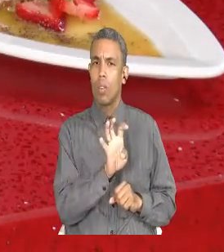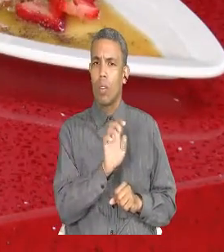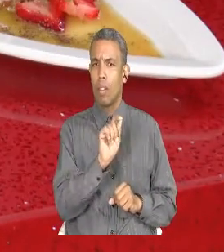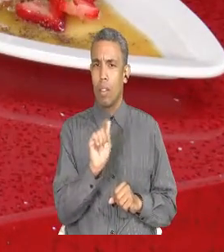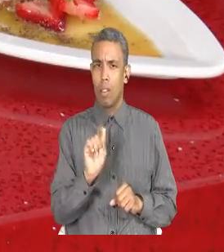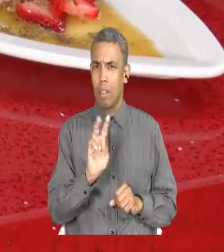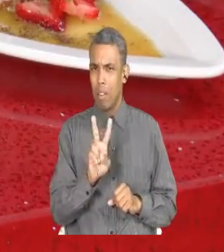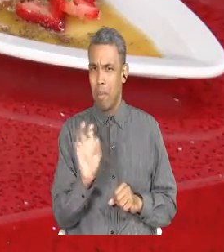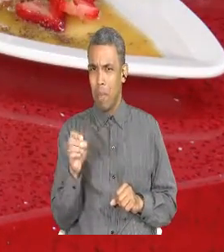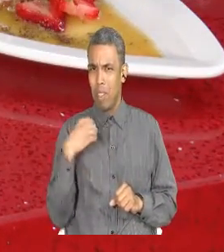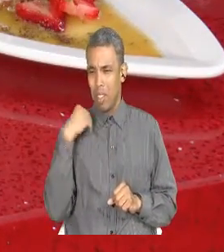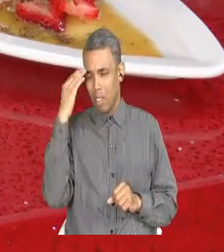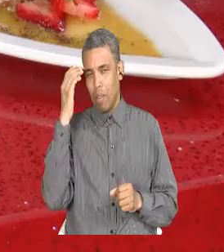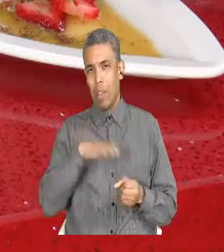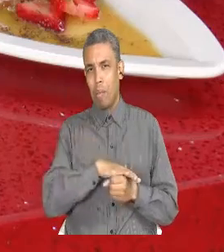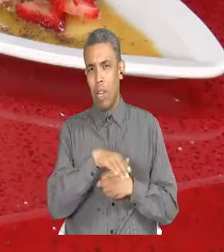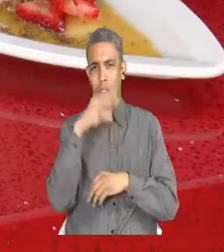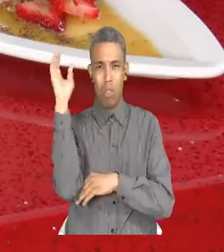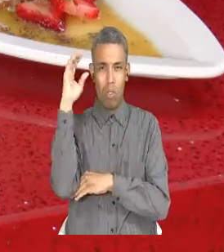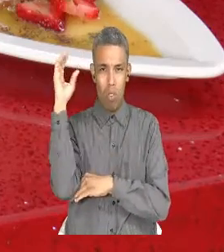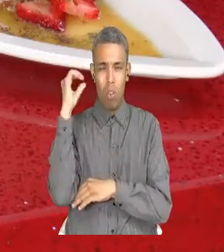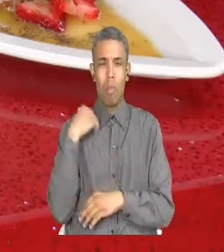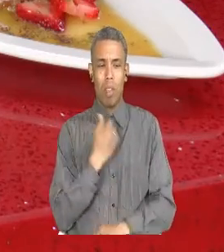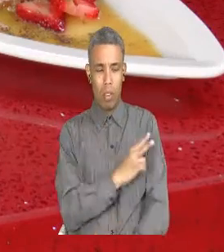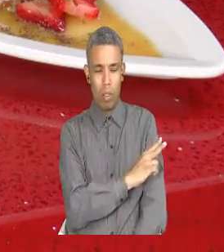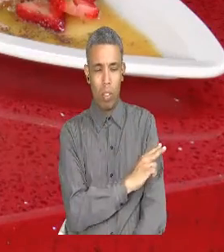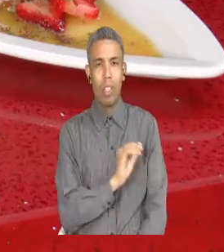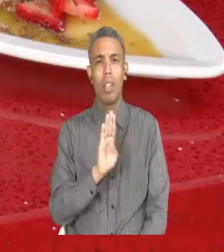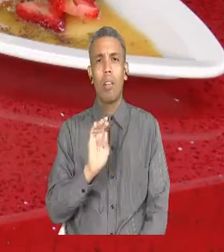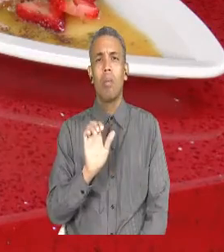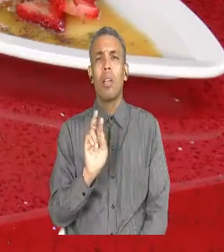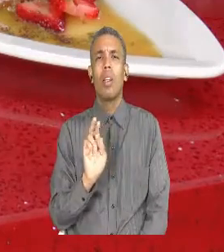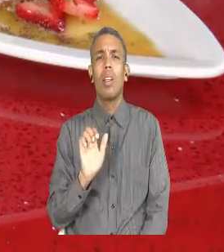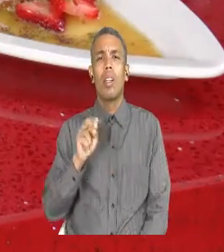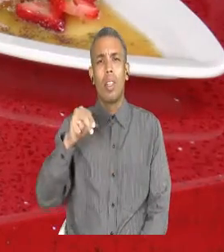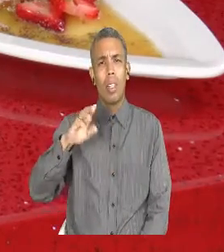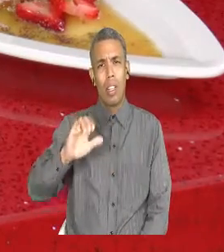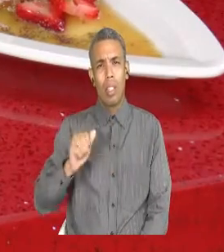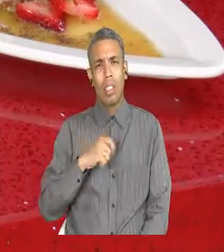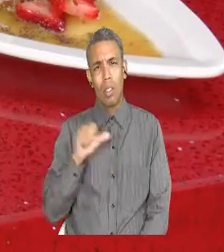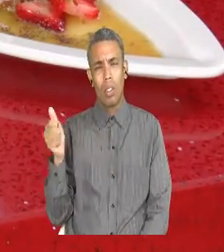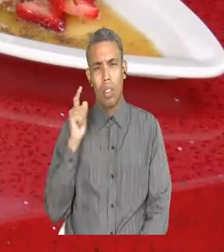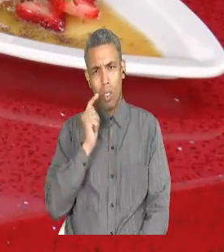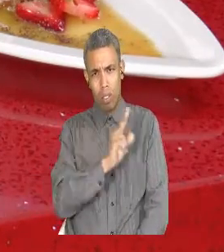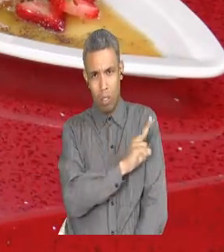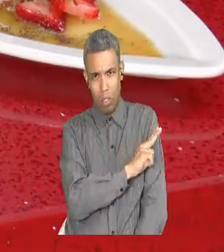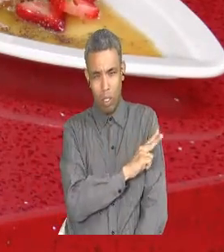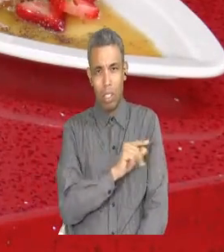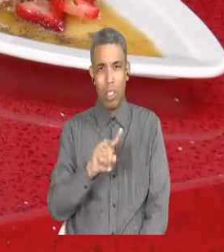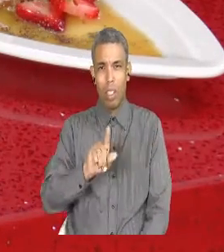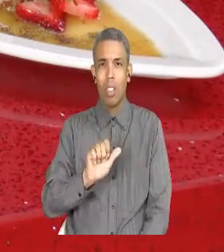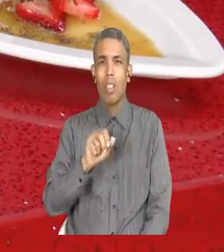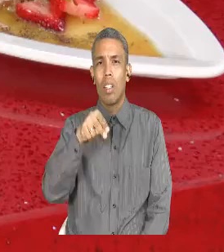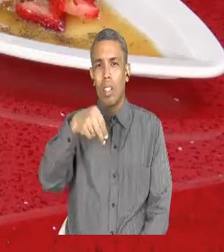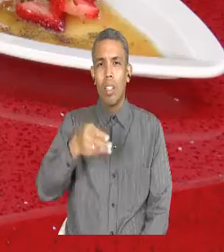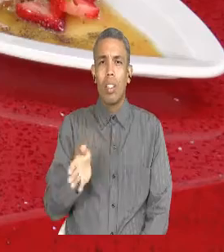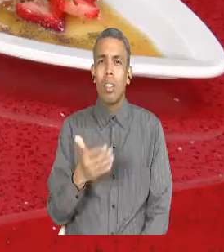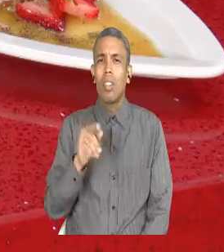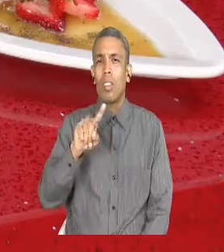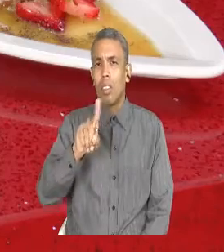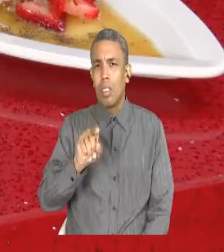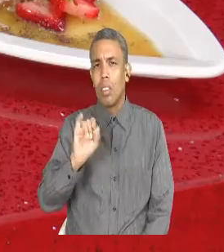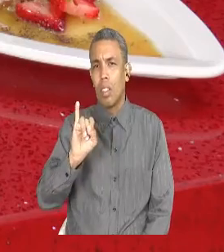sucursales, uh-huh, en el barrio Colombia, en el Hotel Barranca Bermeja Plaza y en el Hotel San Silvestre. Bueno, ahí está entonces, ya saben